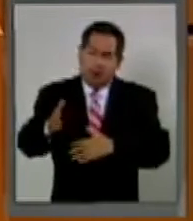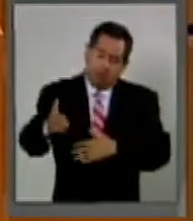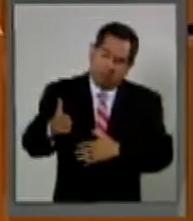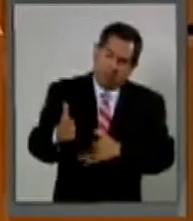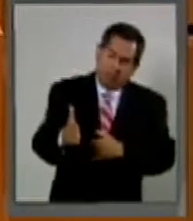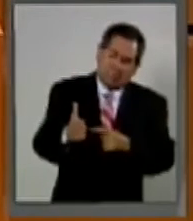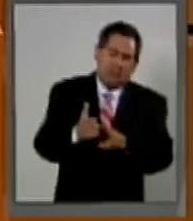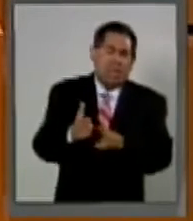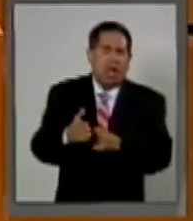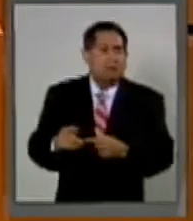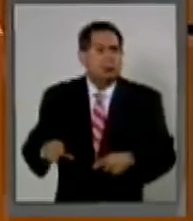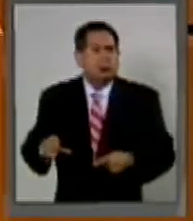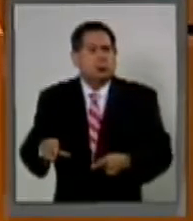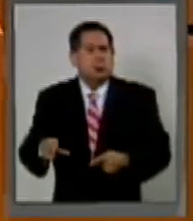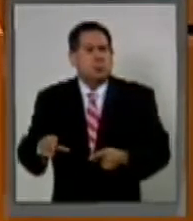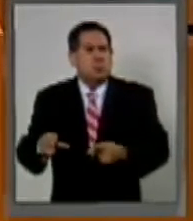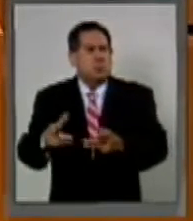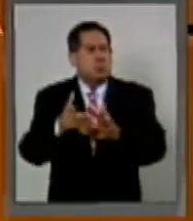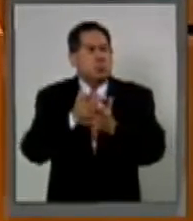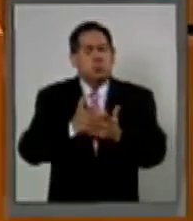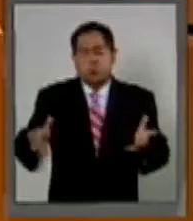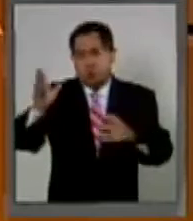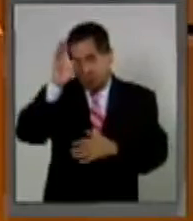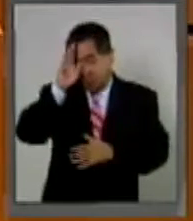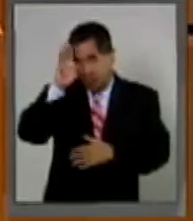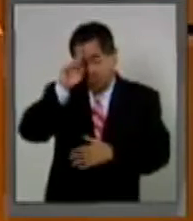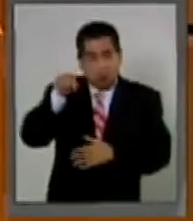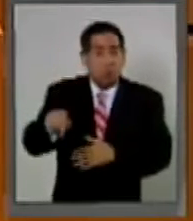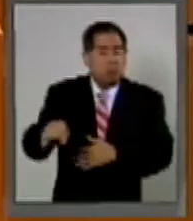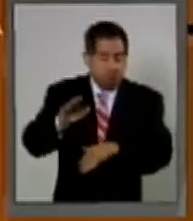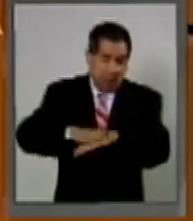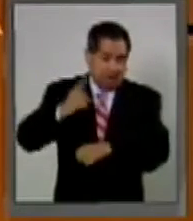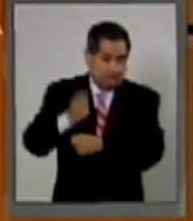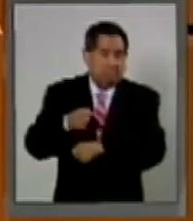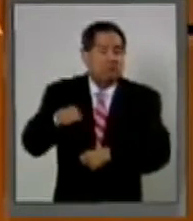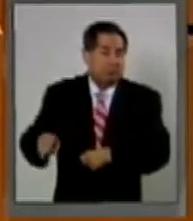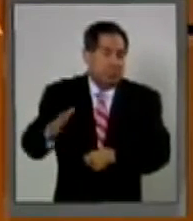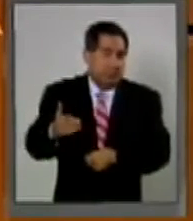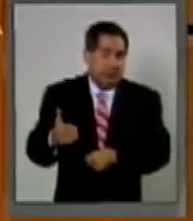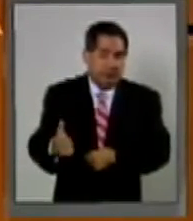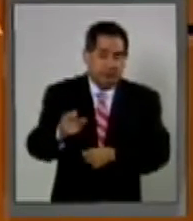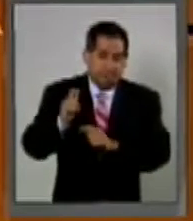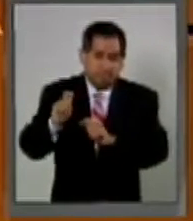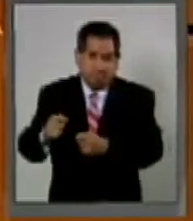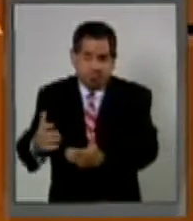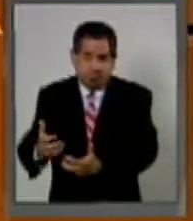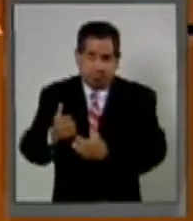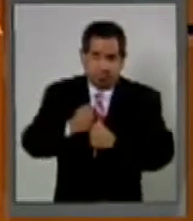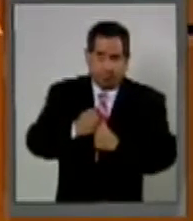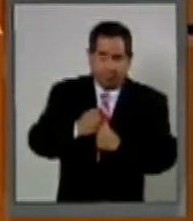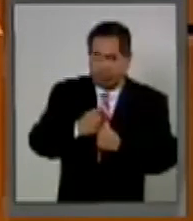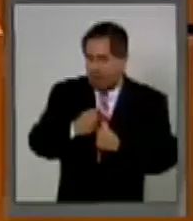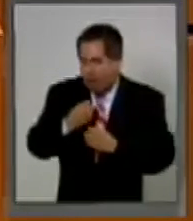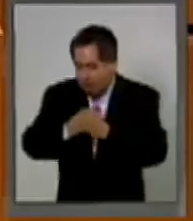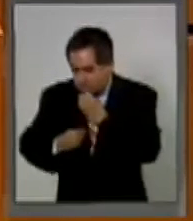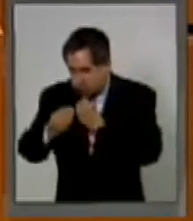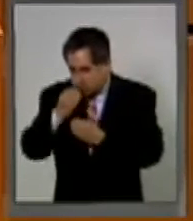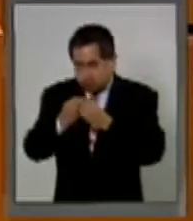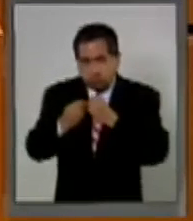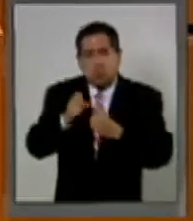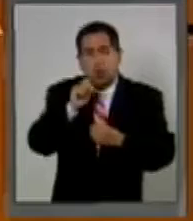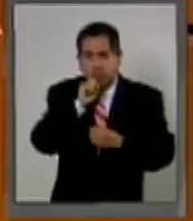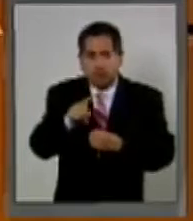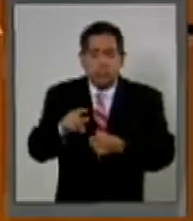pesca comercial a gran escala. La pesca, además de proporcionar alimentos, es una fuente de